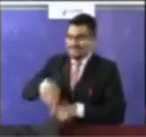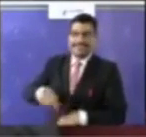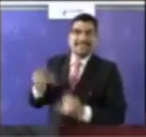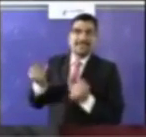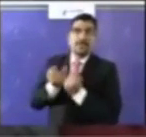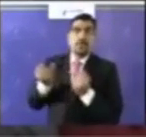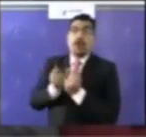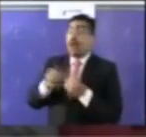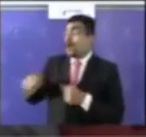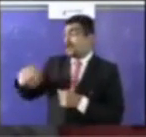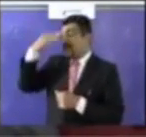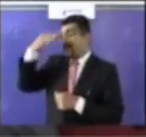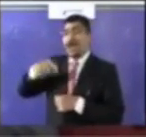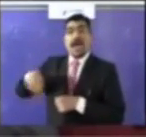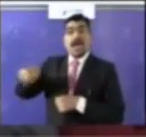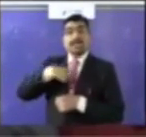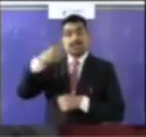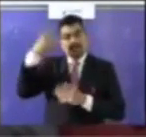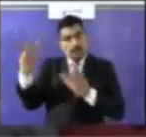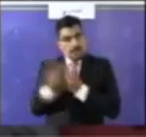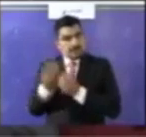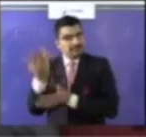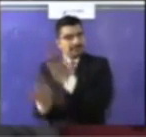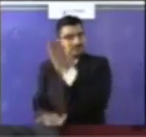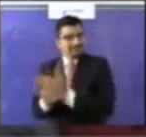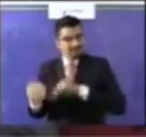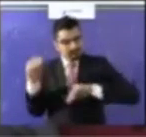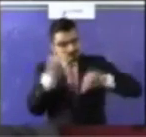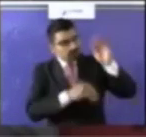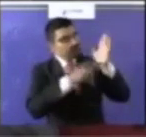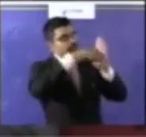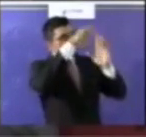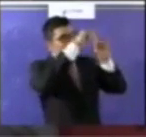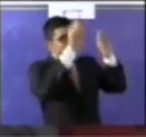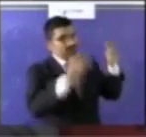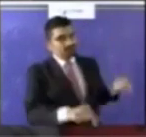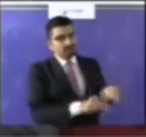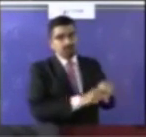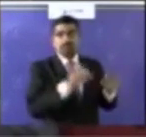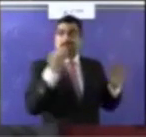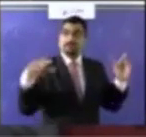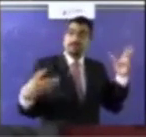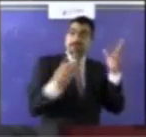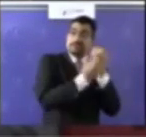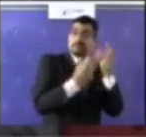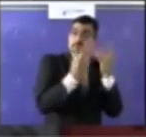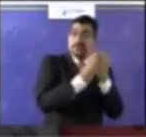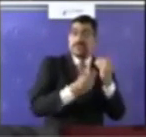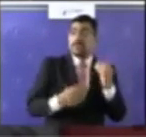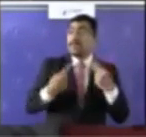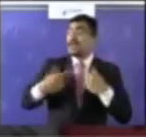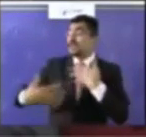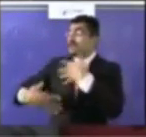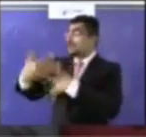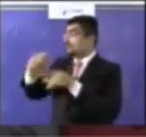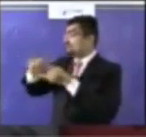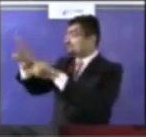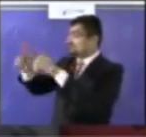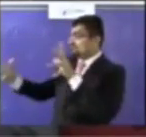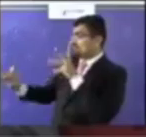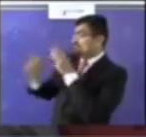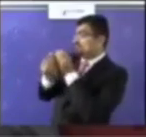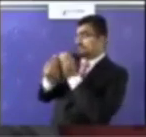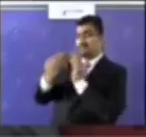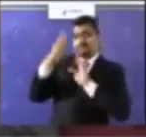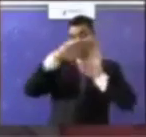que tienen que colaborar. Por las manos de esta obra están 15 especialistas. Eso es lo que tiene